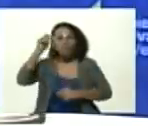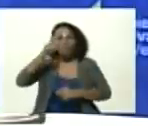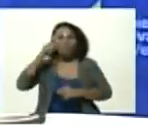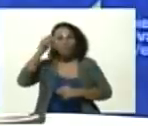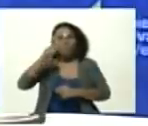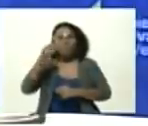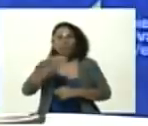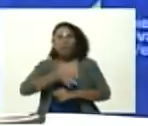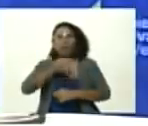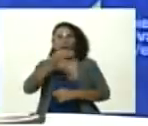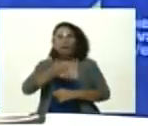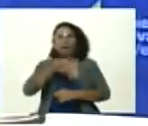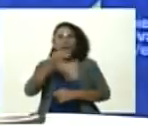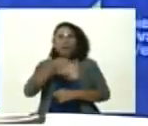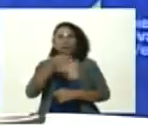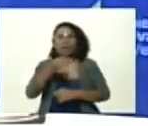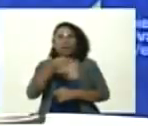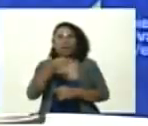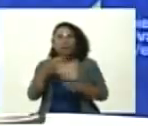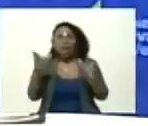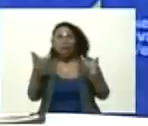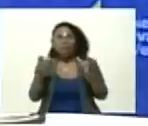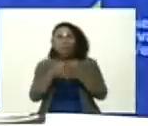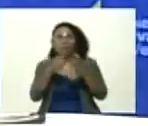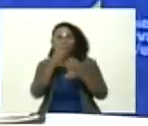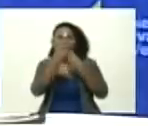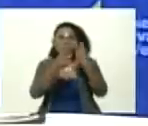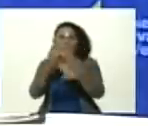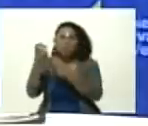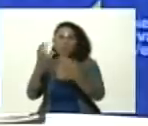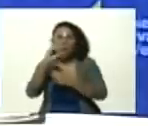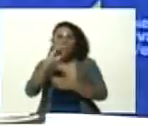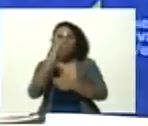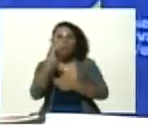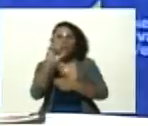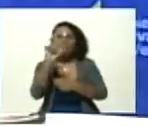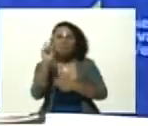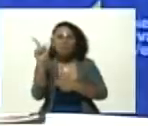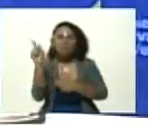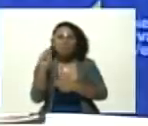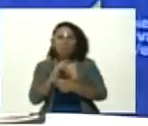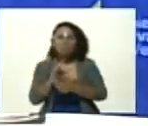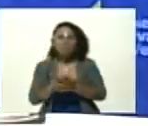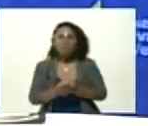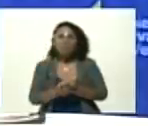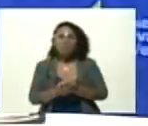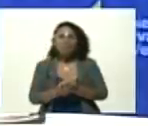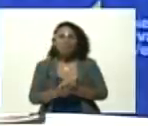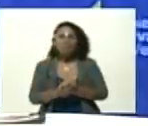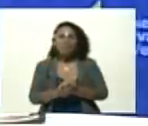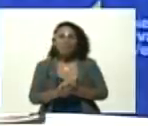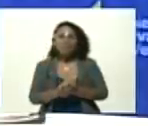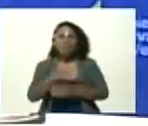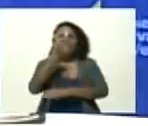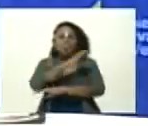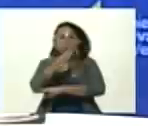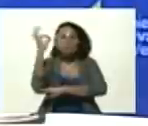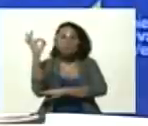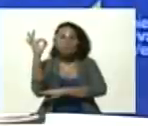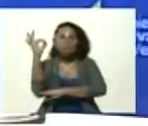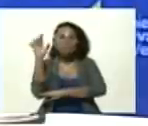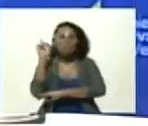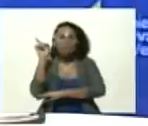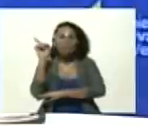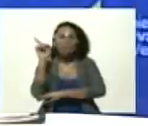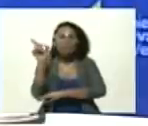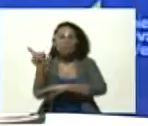tarde al complejo turístico Obelisco, Parroquia Guerrera, Ana Sota, en Barquisimeto. Allá está